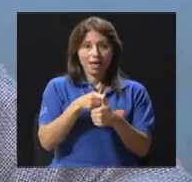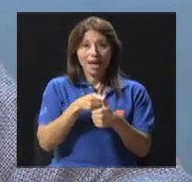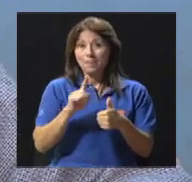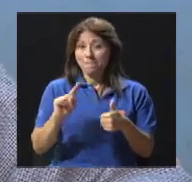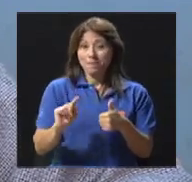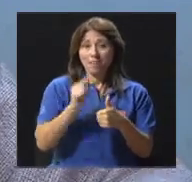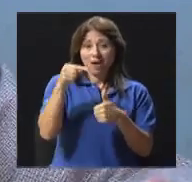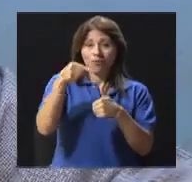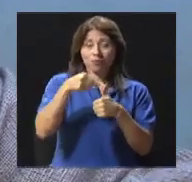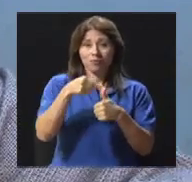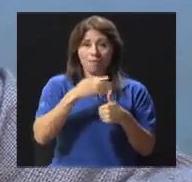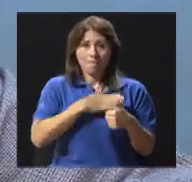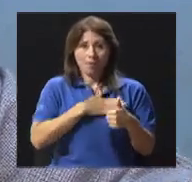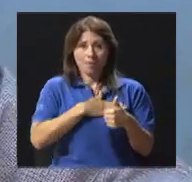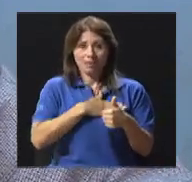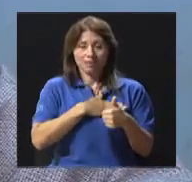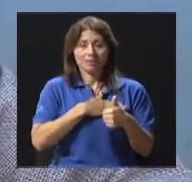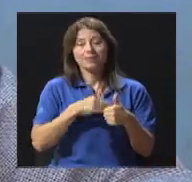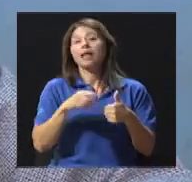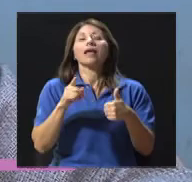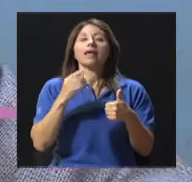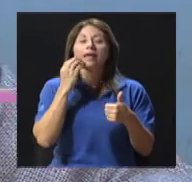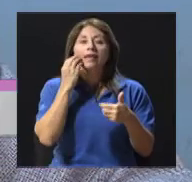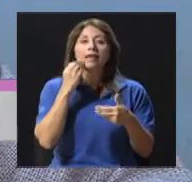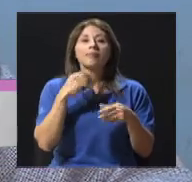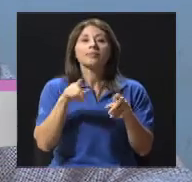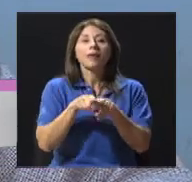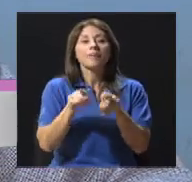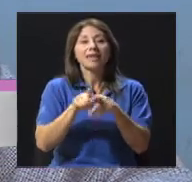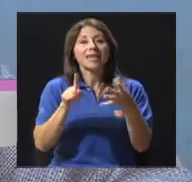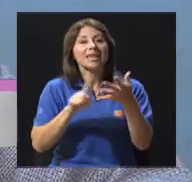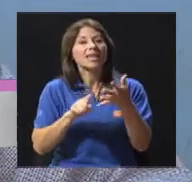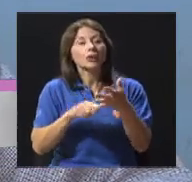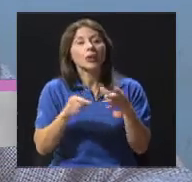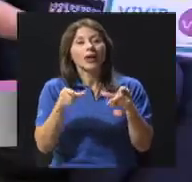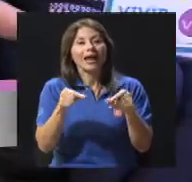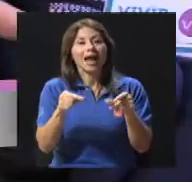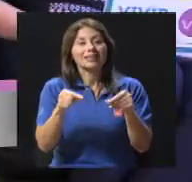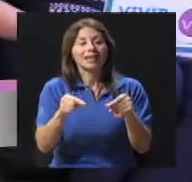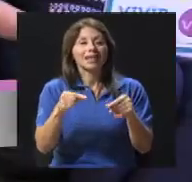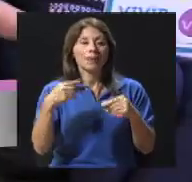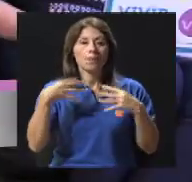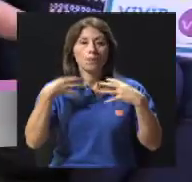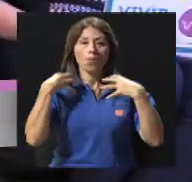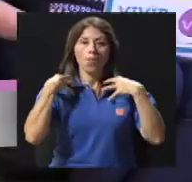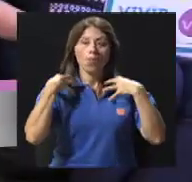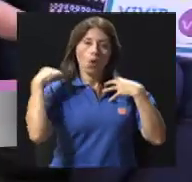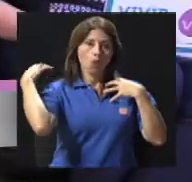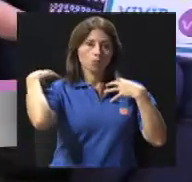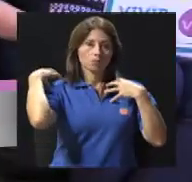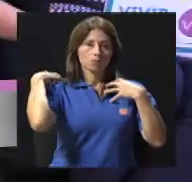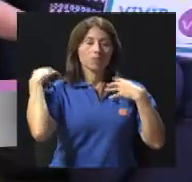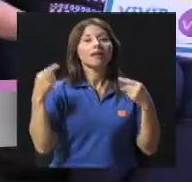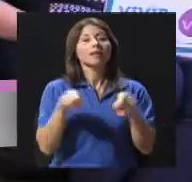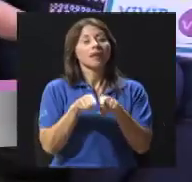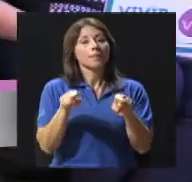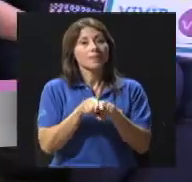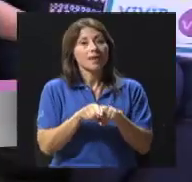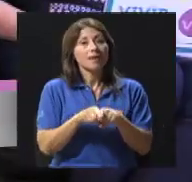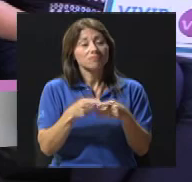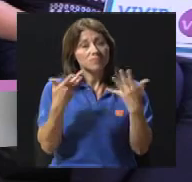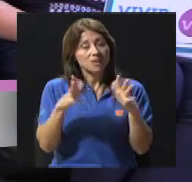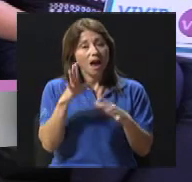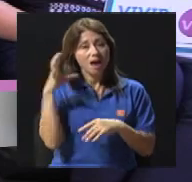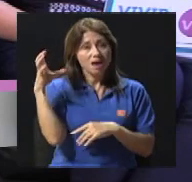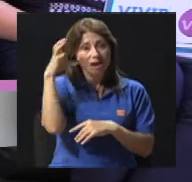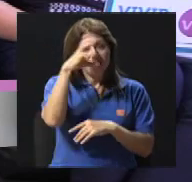colon en las mujeres, en cuarto lugar el de cuello uterino y el quinto lugar el cáncer de pulmón. que también en los estudios epidemiológicos que se han visto ha aumentado